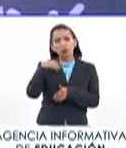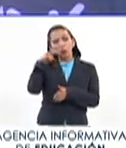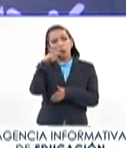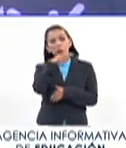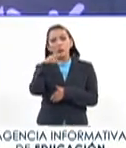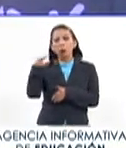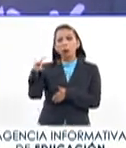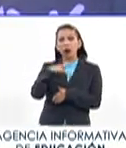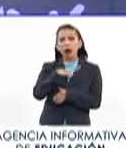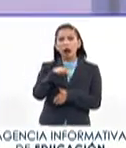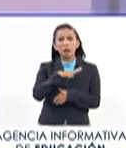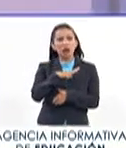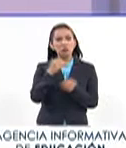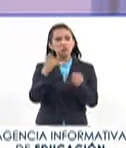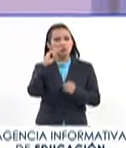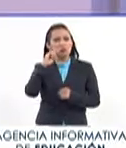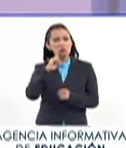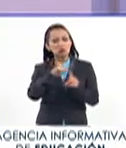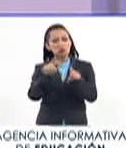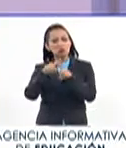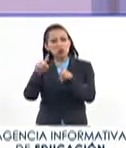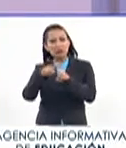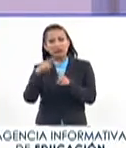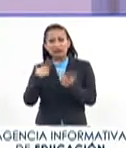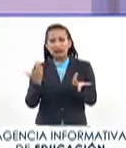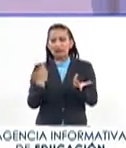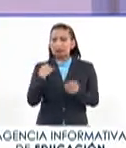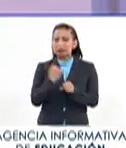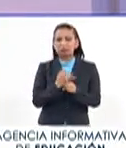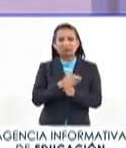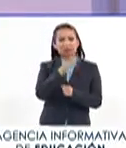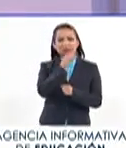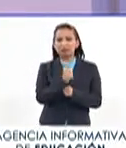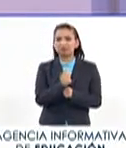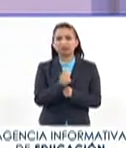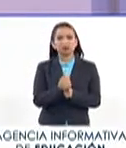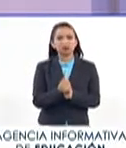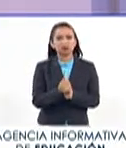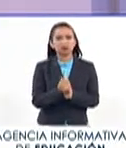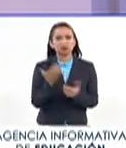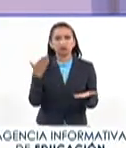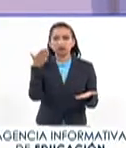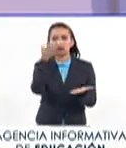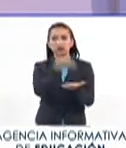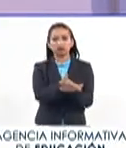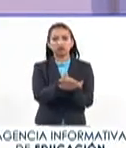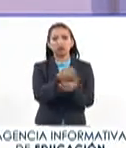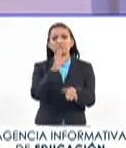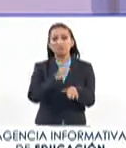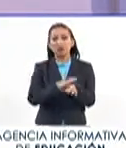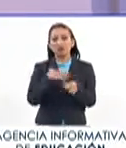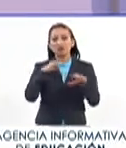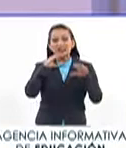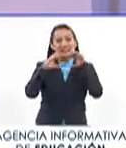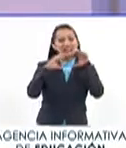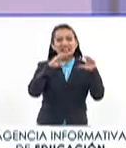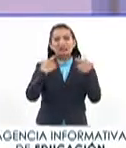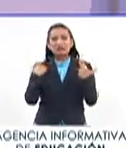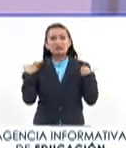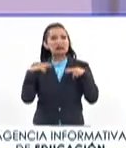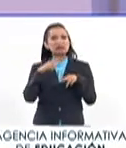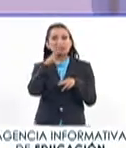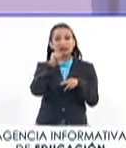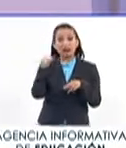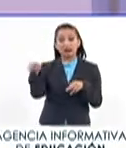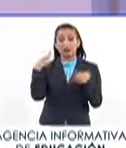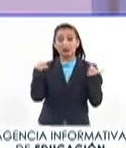veía que había muchos sordos que se les hacía casi imposible poder estar ahí, sobre todo por la comunicación con los maestros.